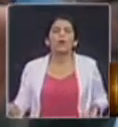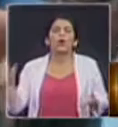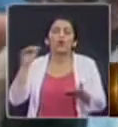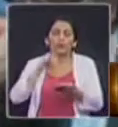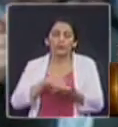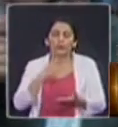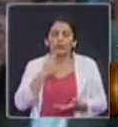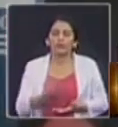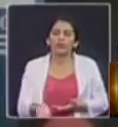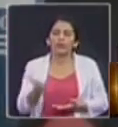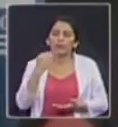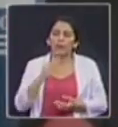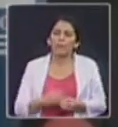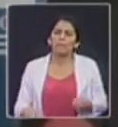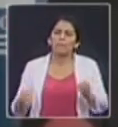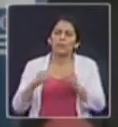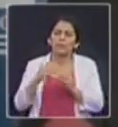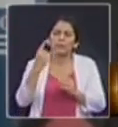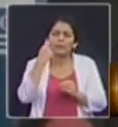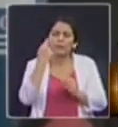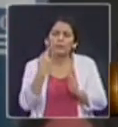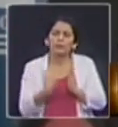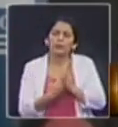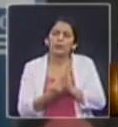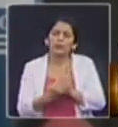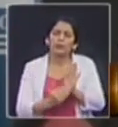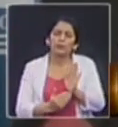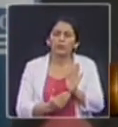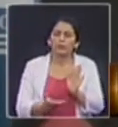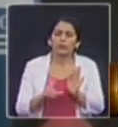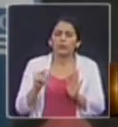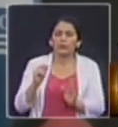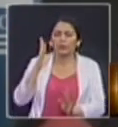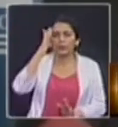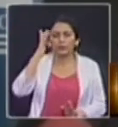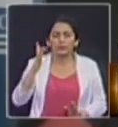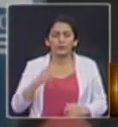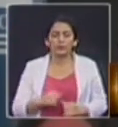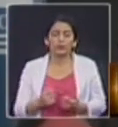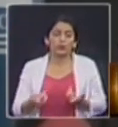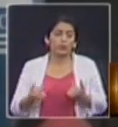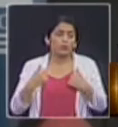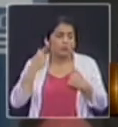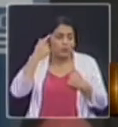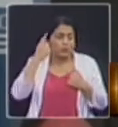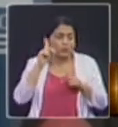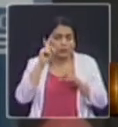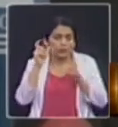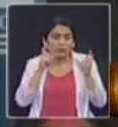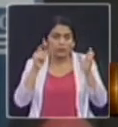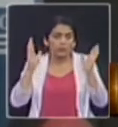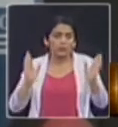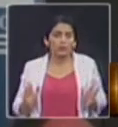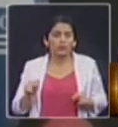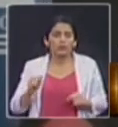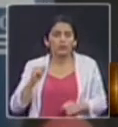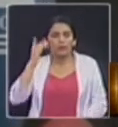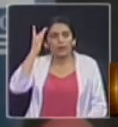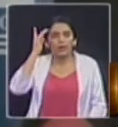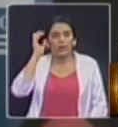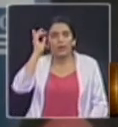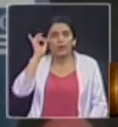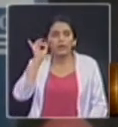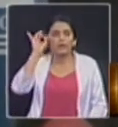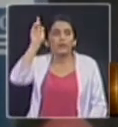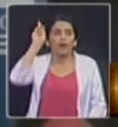la diligencia. Hemos creído que debemos seguir la estrategia de la Fiscalía en la identificación